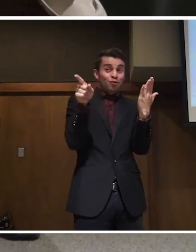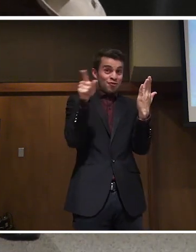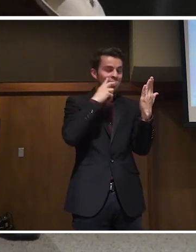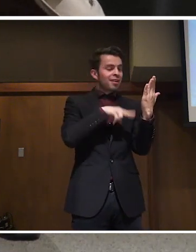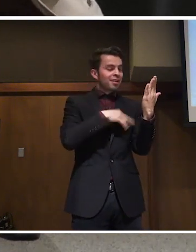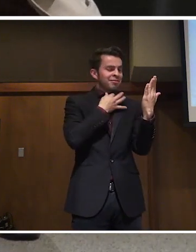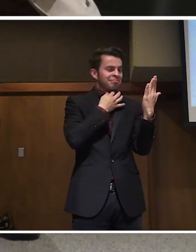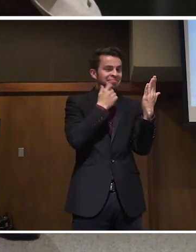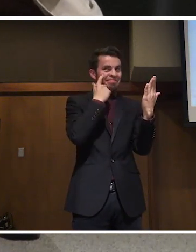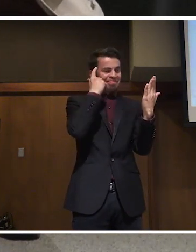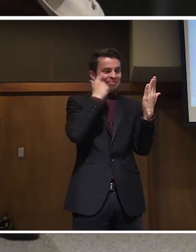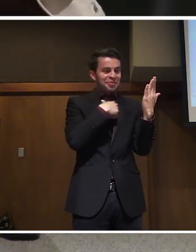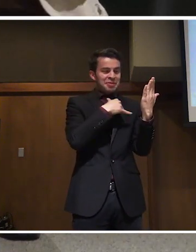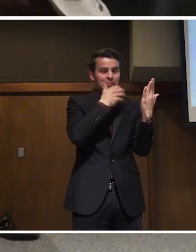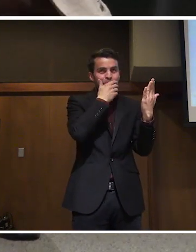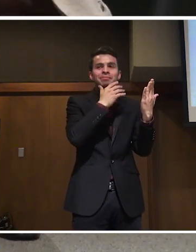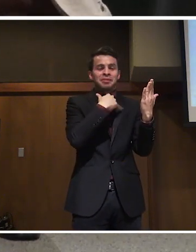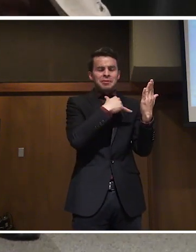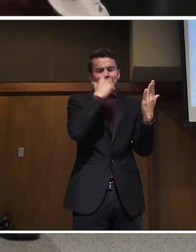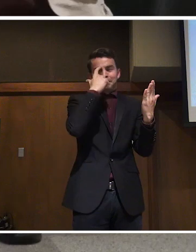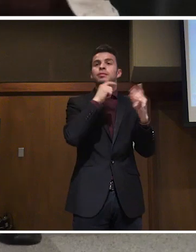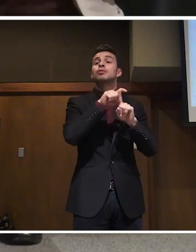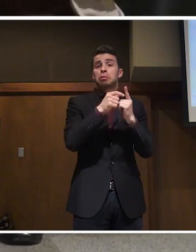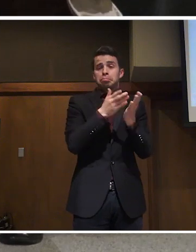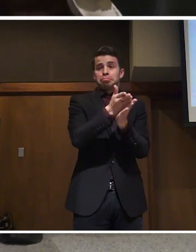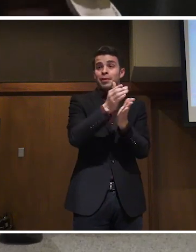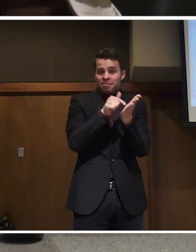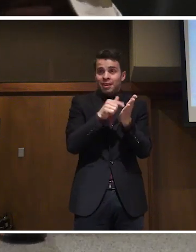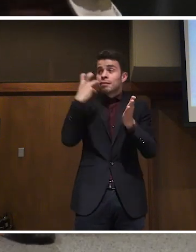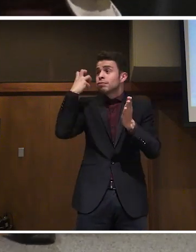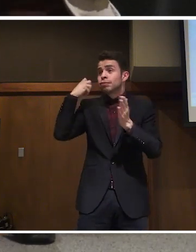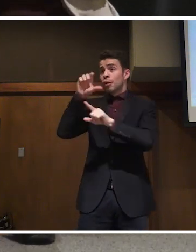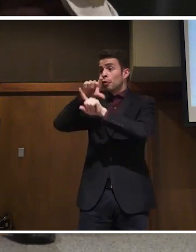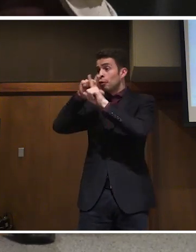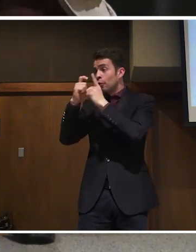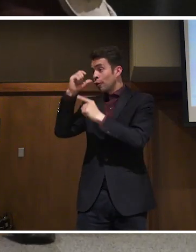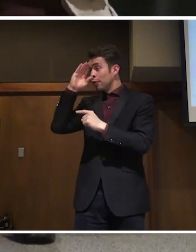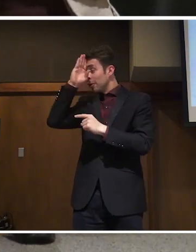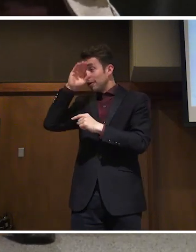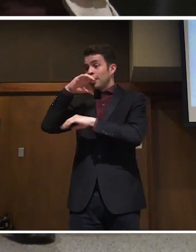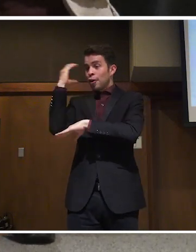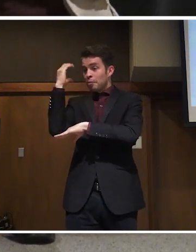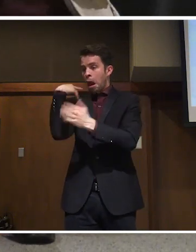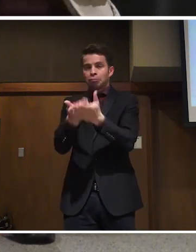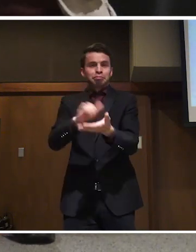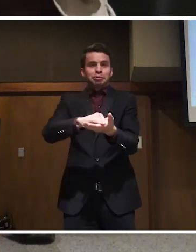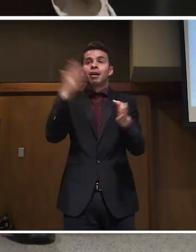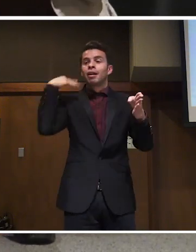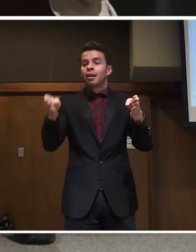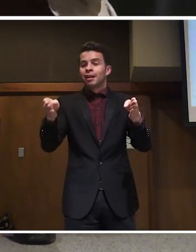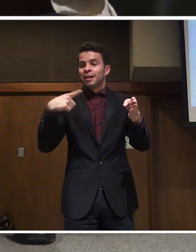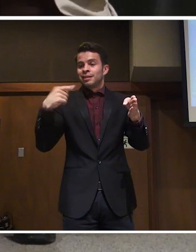digamos, en muchos aspectos, rasgos culturales colombianos están allá, están ahí en el siglo XIX y